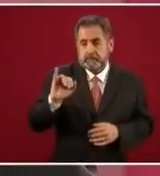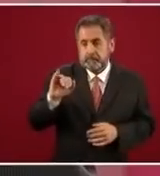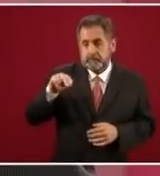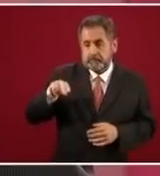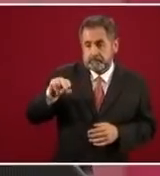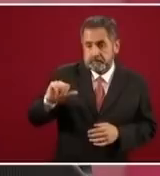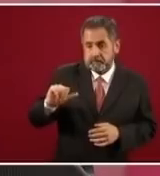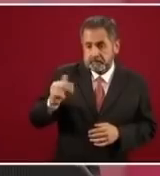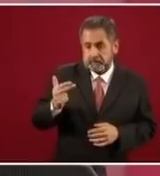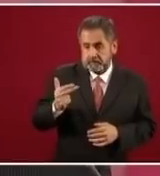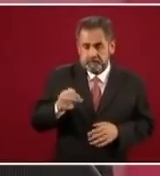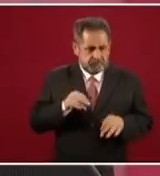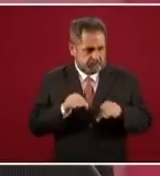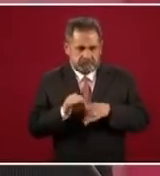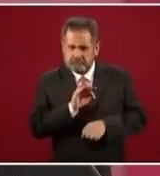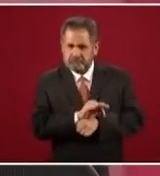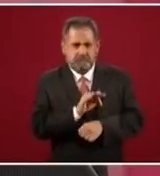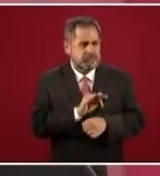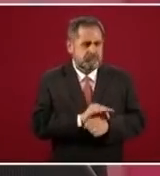buen trabajo.